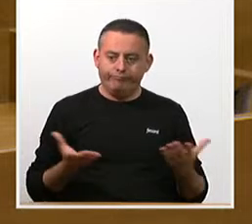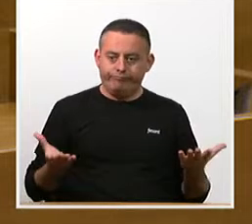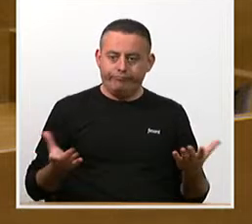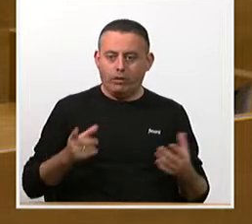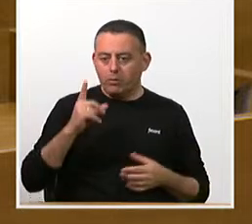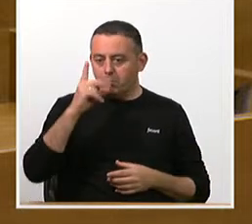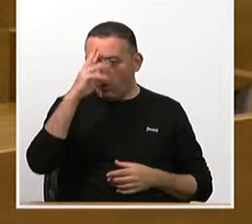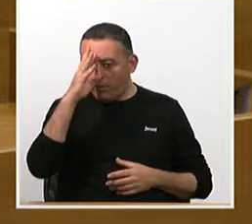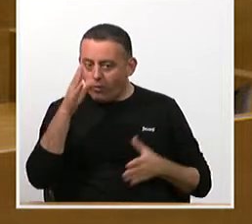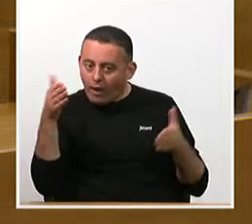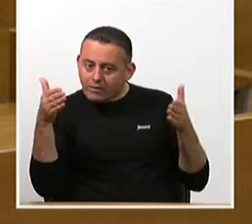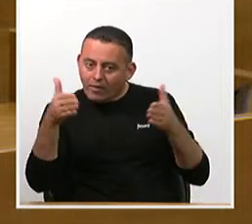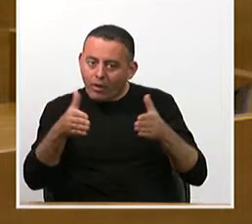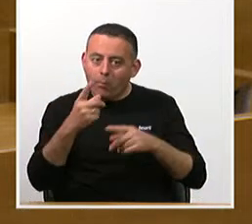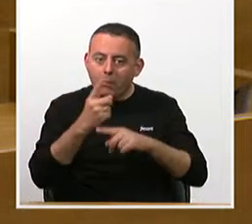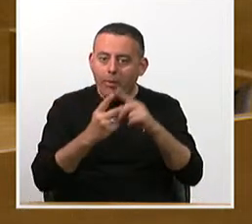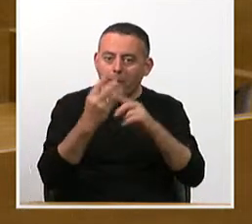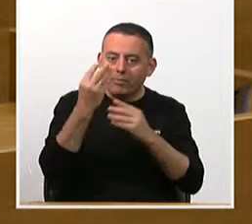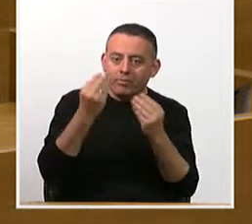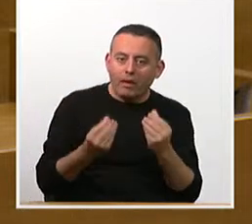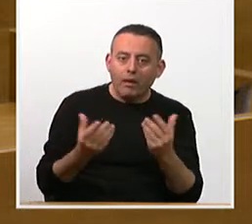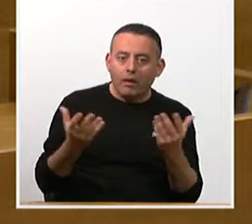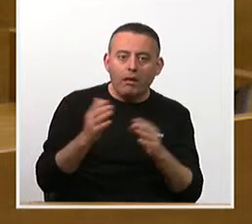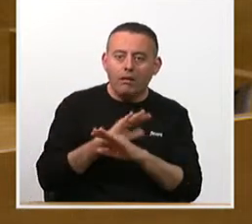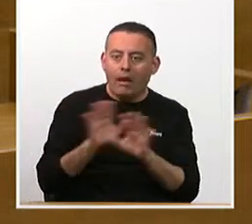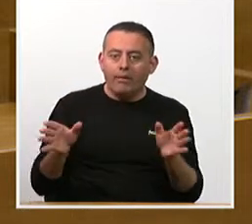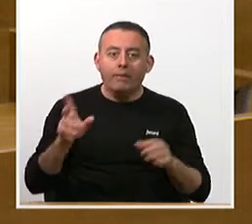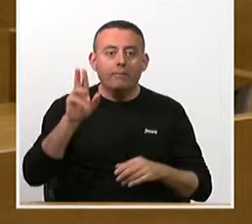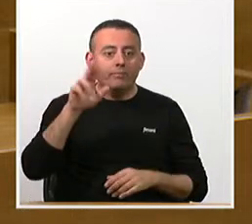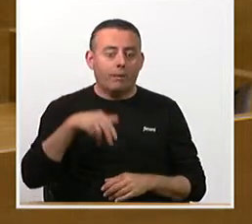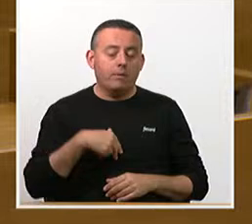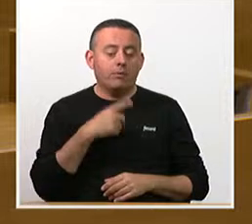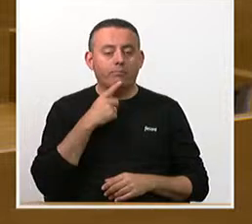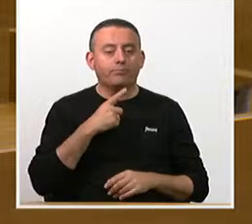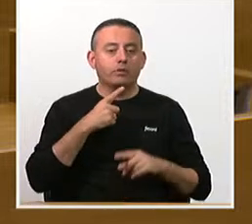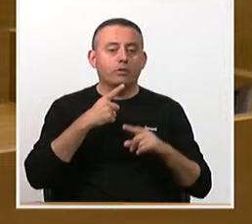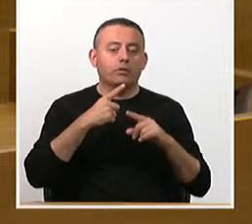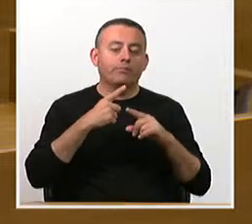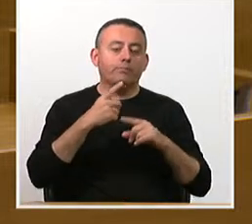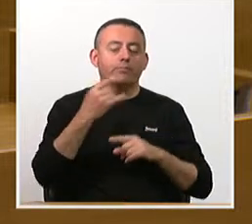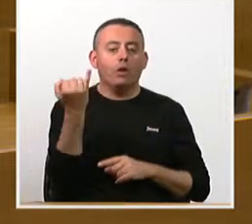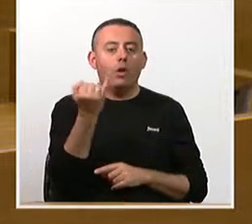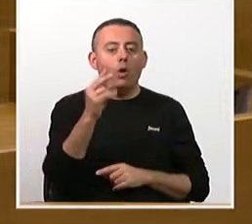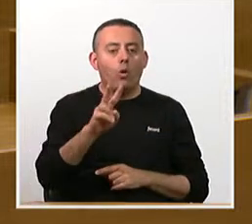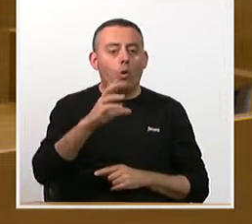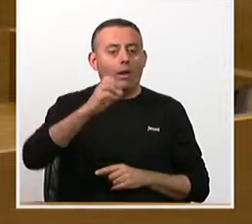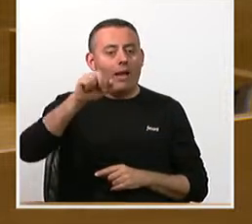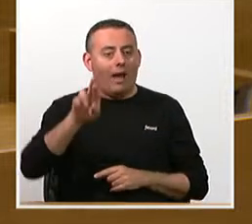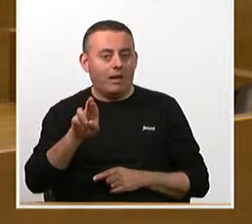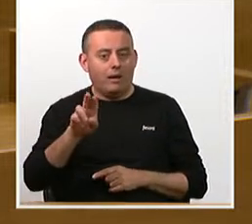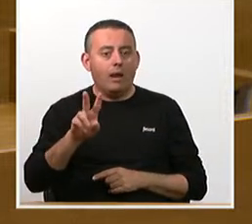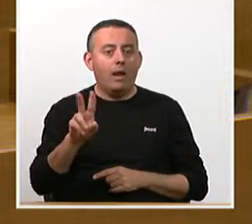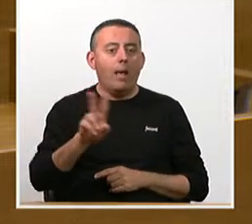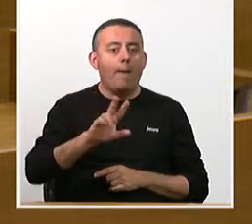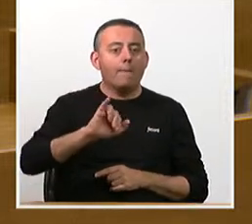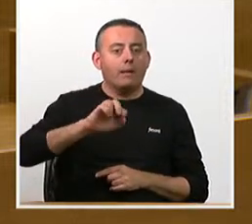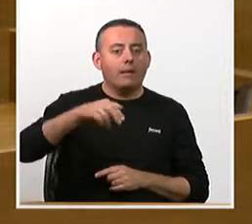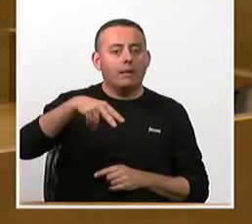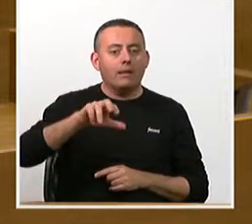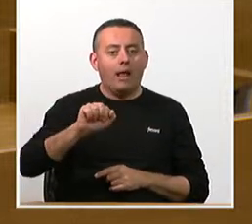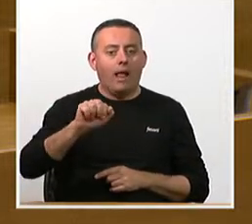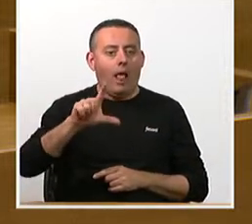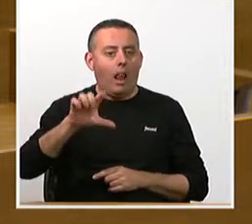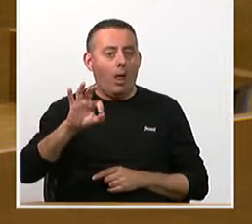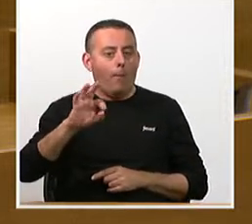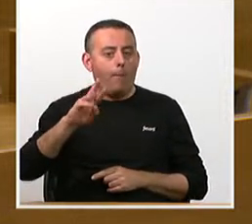también quiero Resaltar la importante obra del postras base jucar vinalopó que ha impulsado el President Carlos mazón el